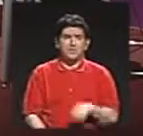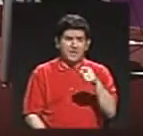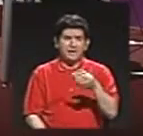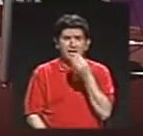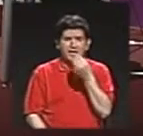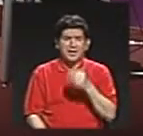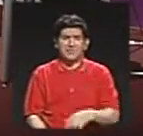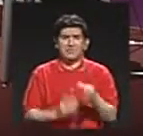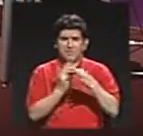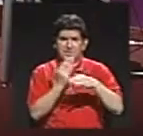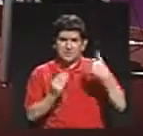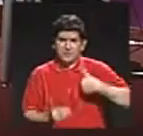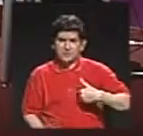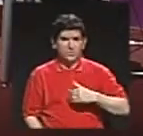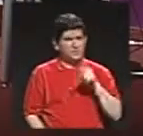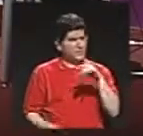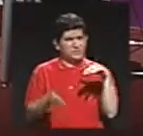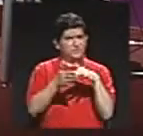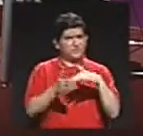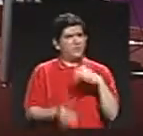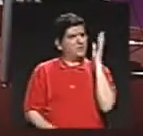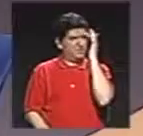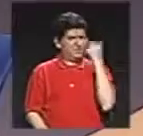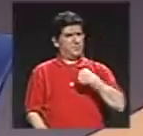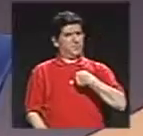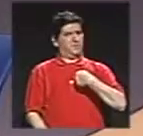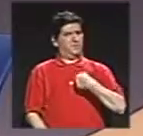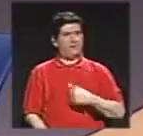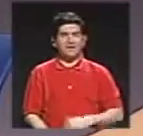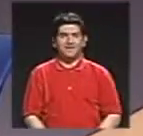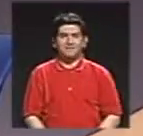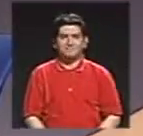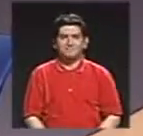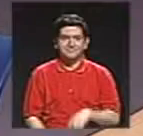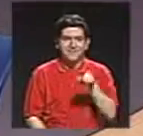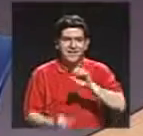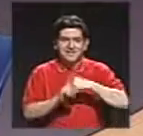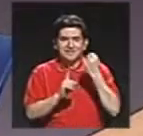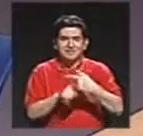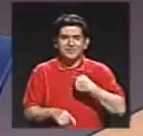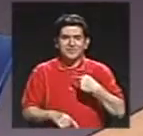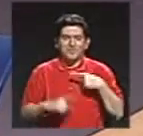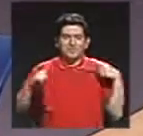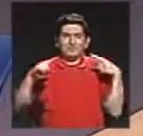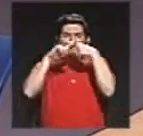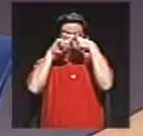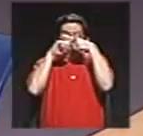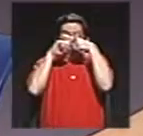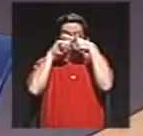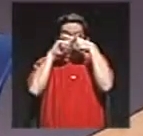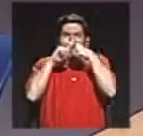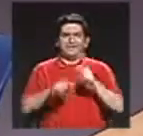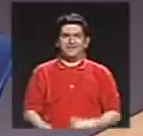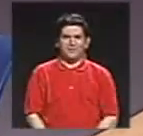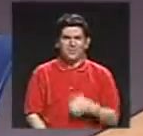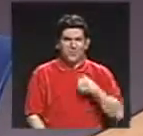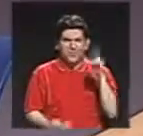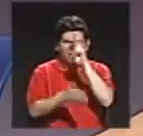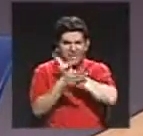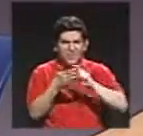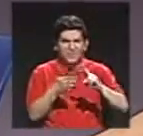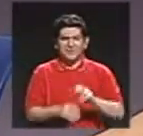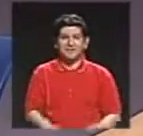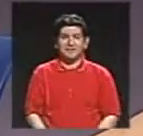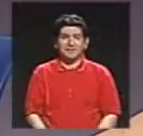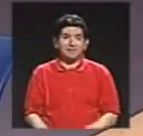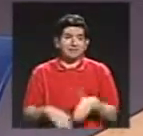no estudié eso me preocupa verdad Y eso hace eh le hace uno circuito en en el verdad uno está en la universidad